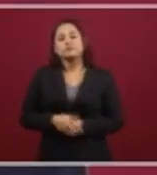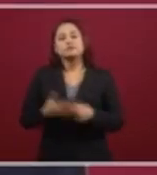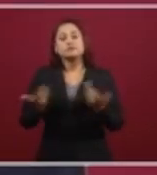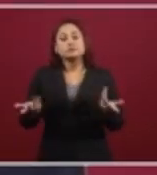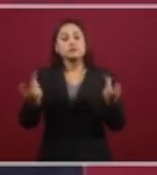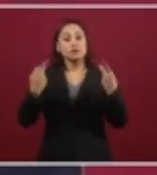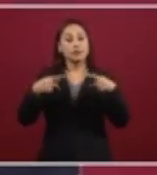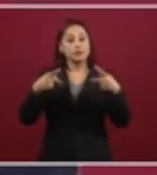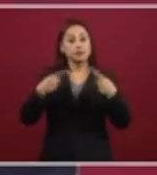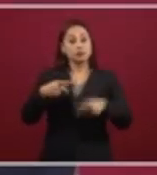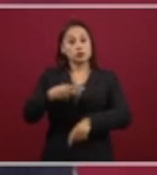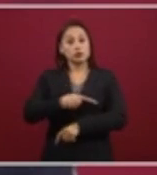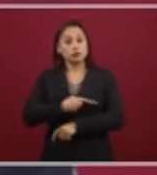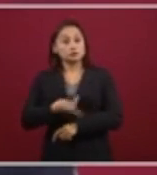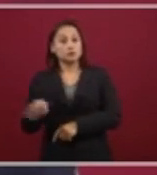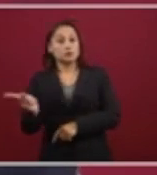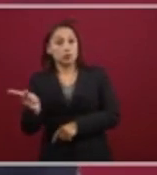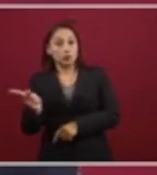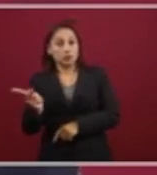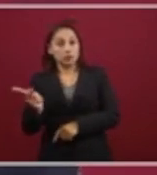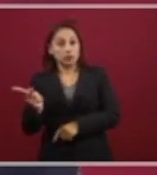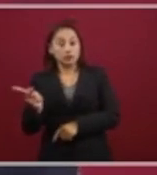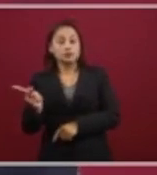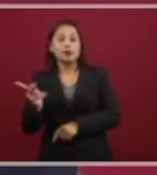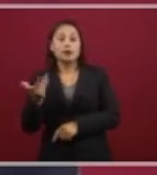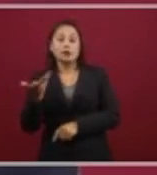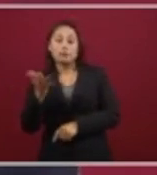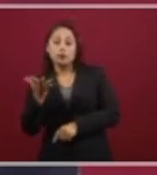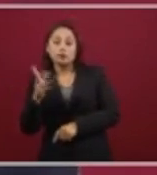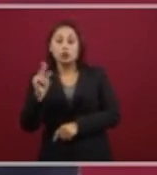como al 80% de los hogares.